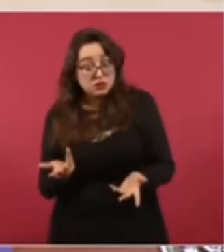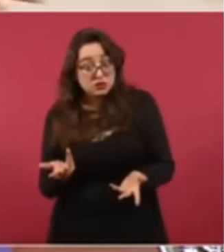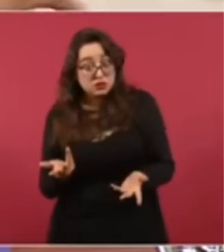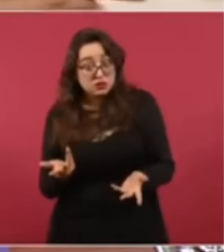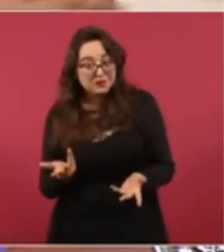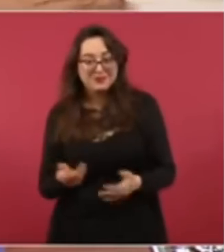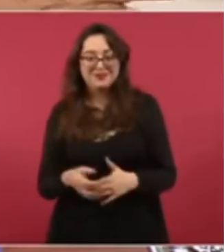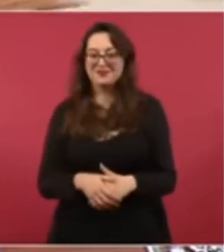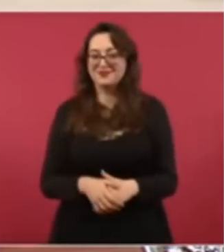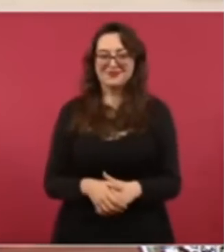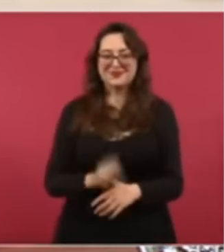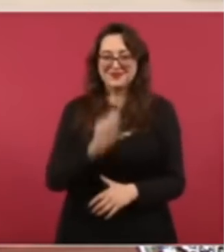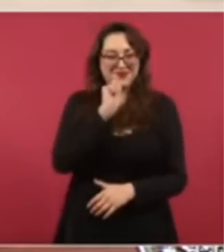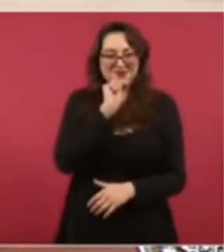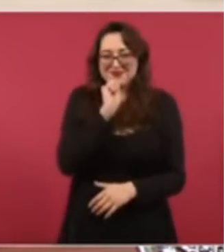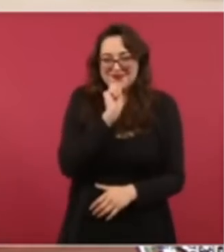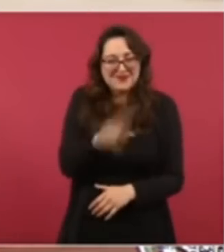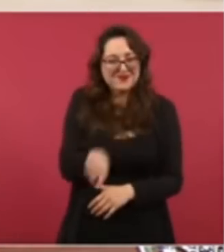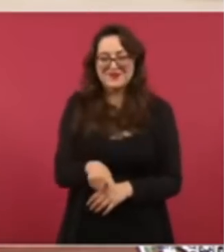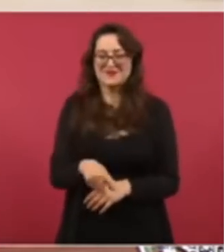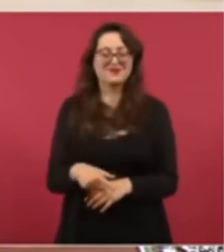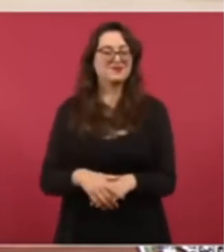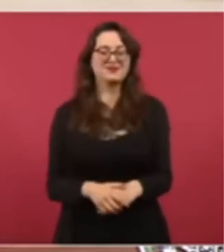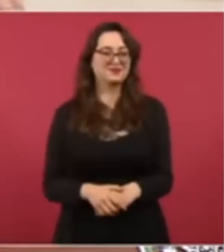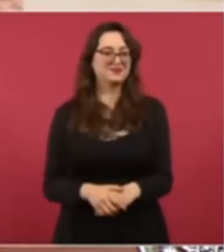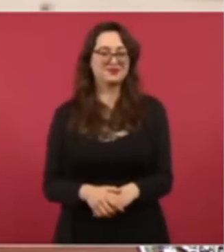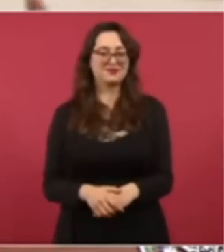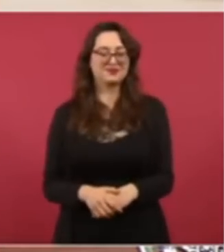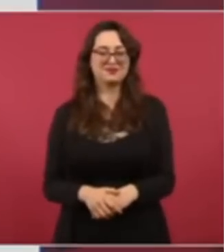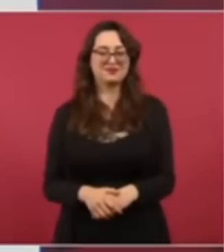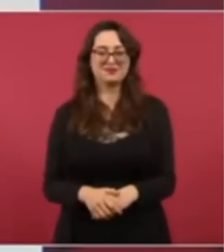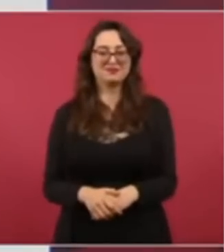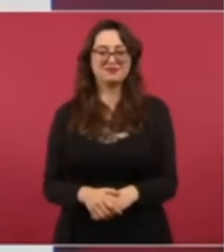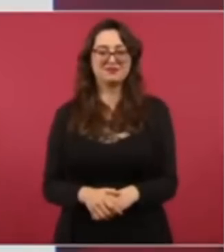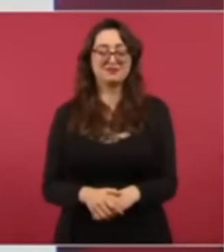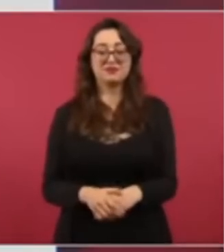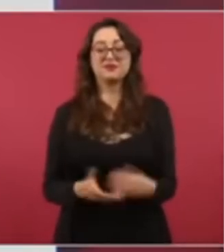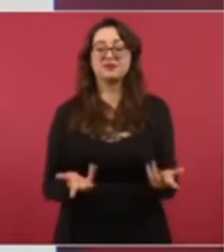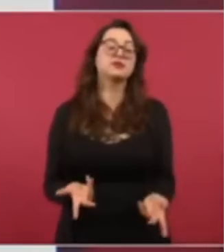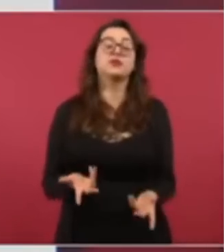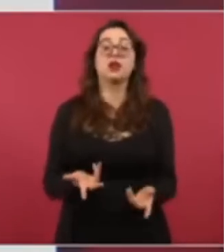Eso es lo mismo de Rápido y Furioso. O sea, es una acción concertada.